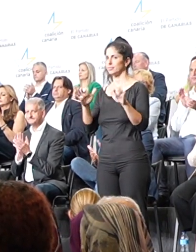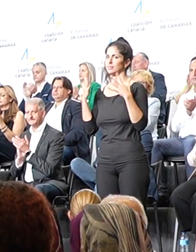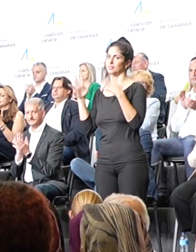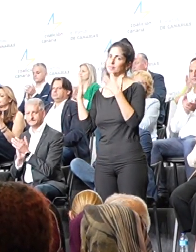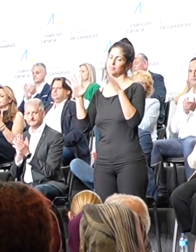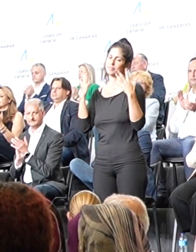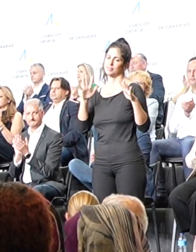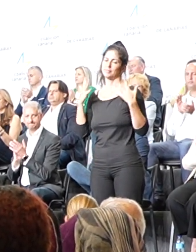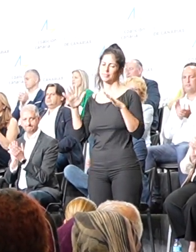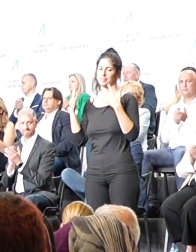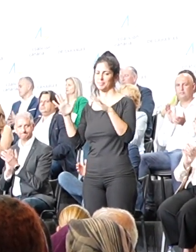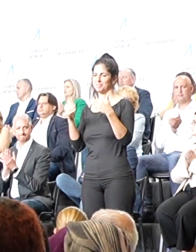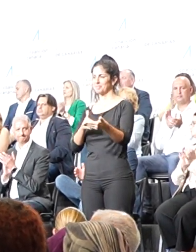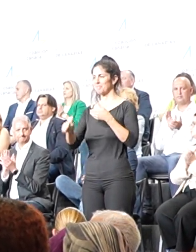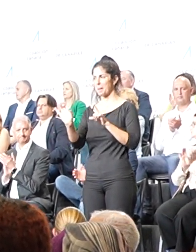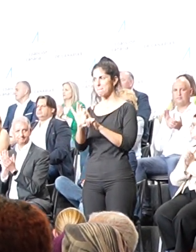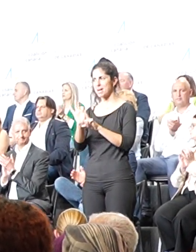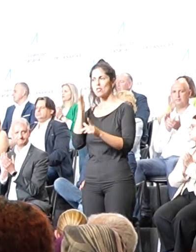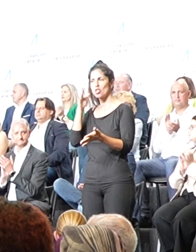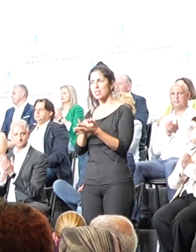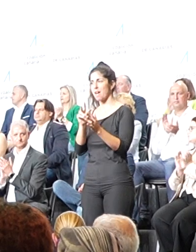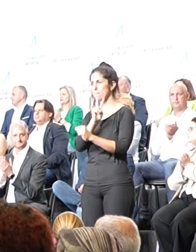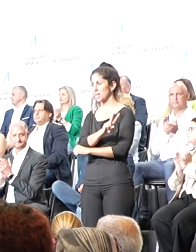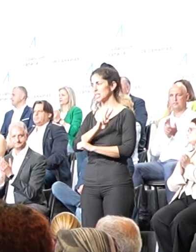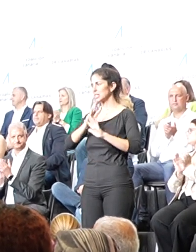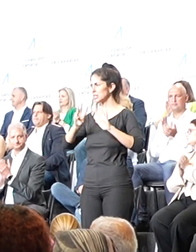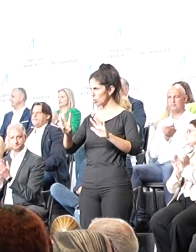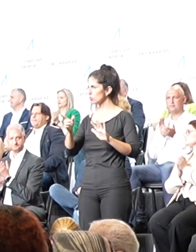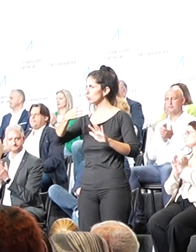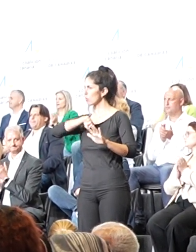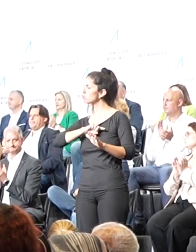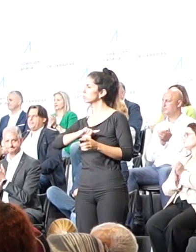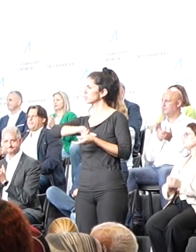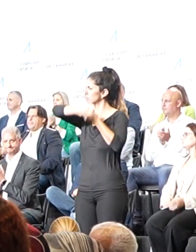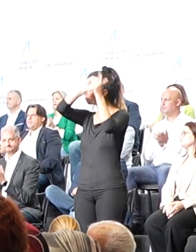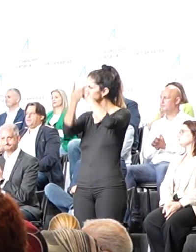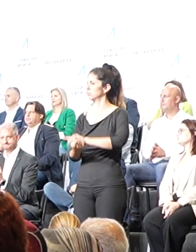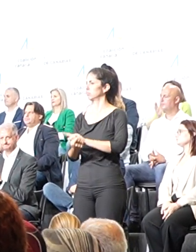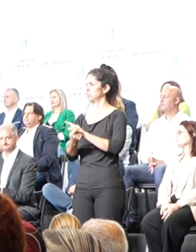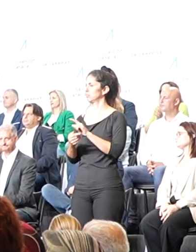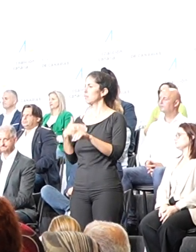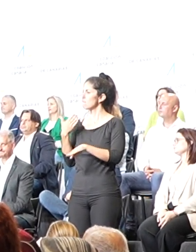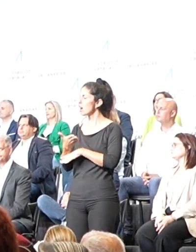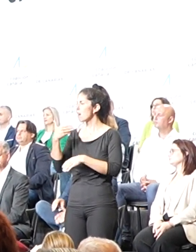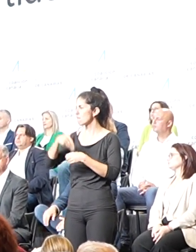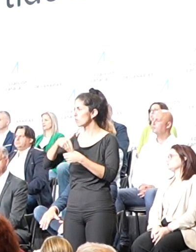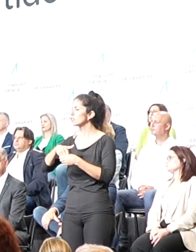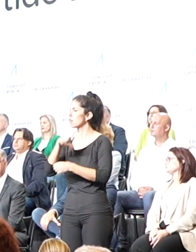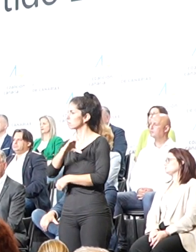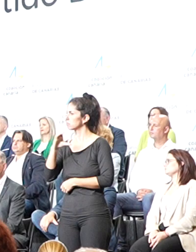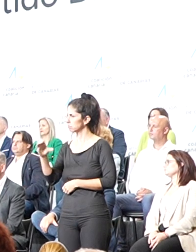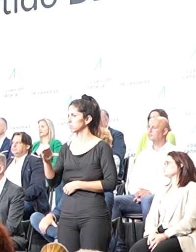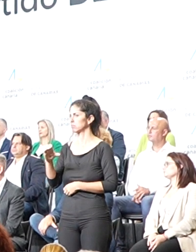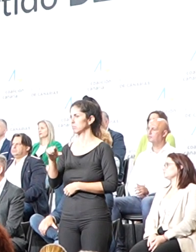El próximo 28 de mayo vamos a darle un vuelco a las urnas. Vamos a hablar Coalición Canaria, va a